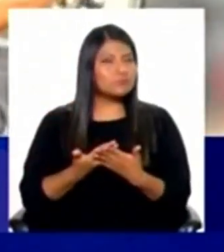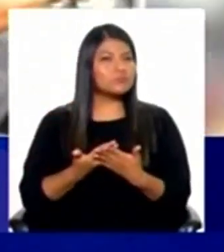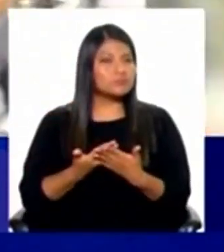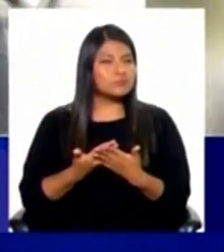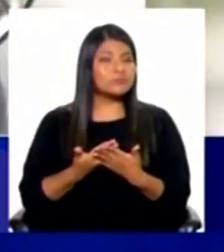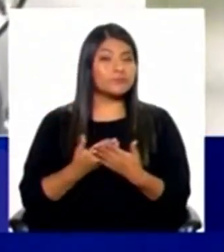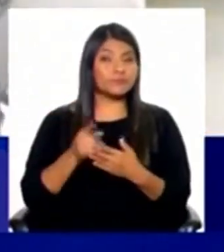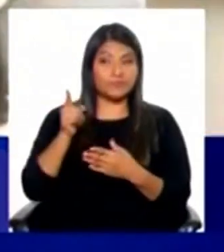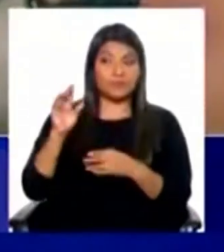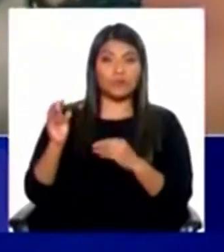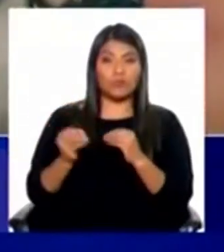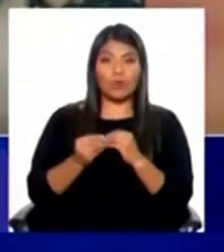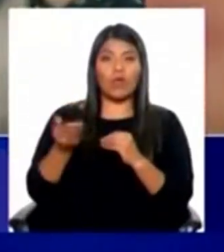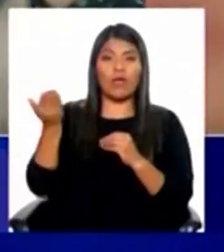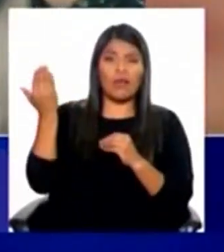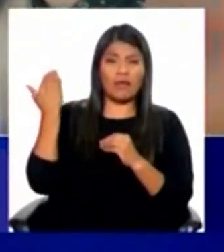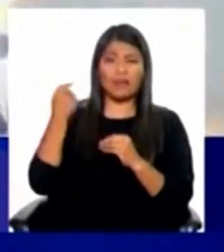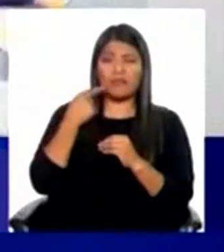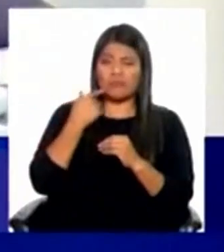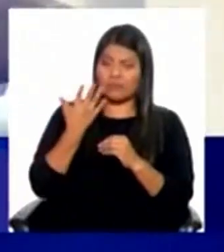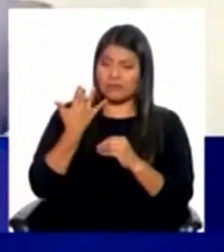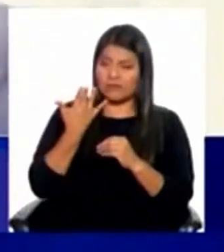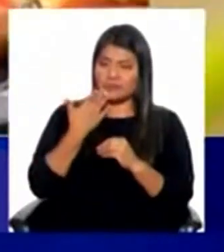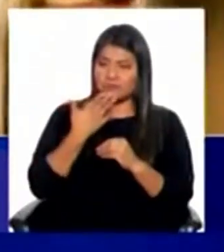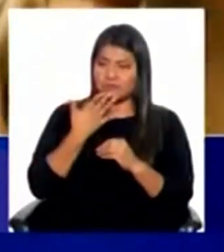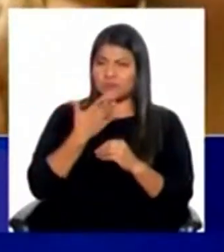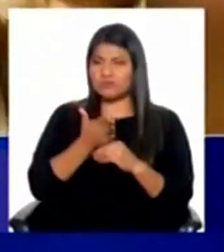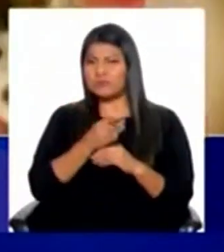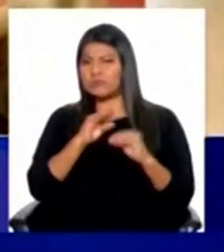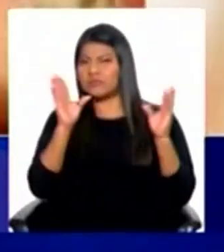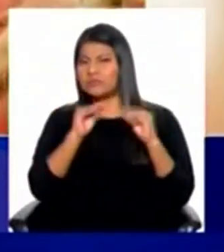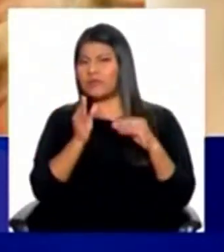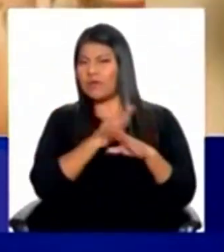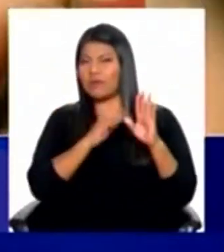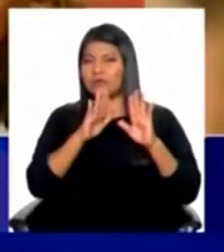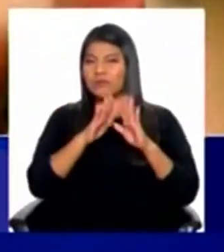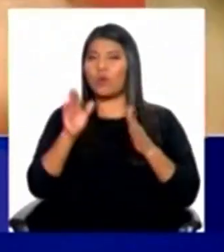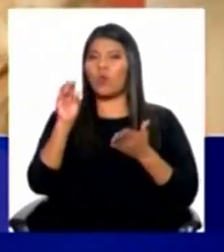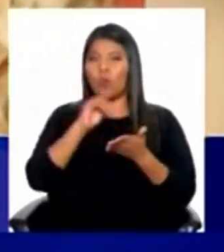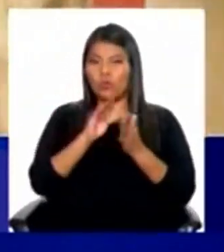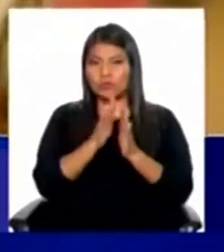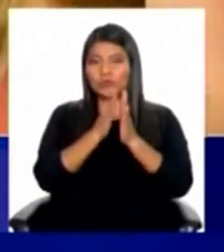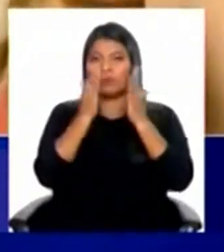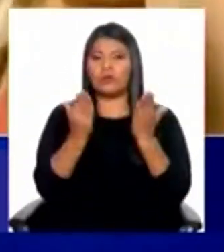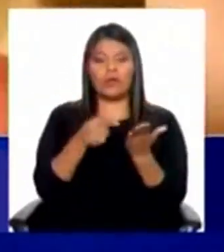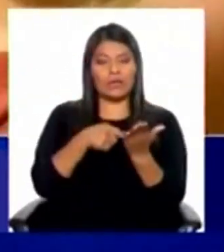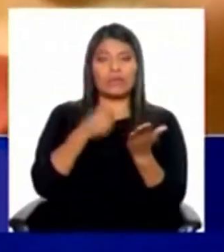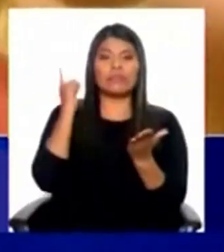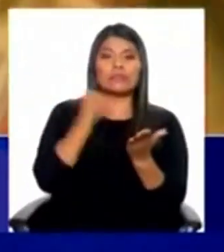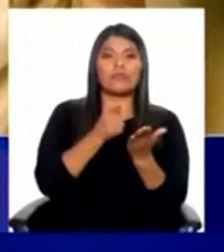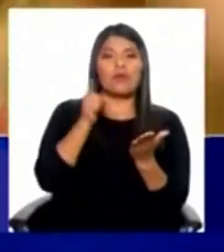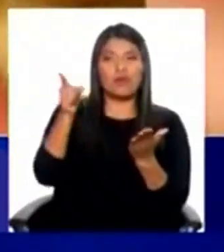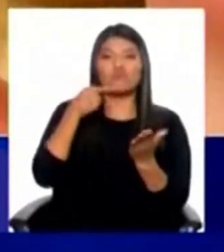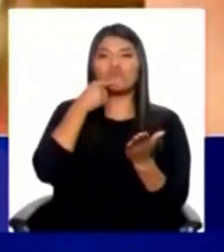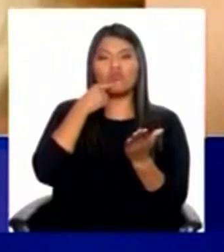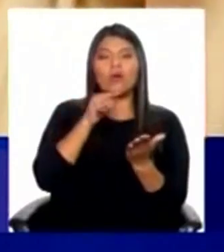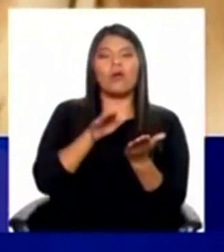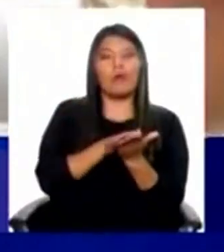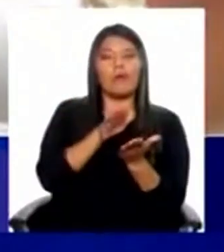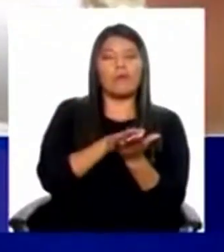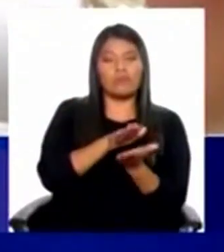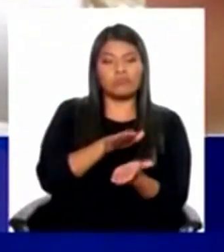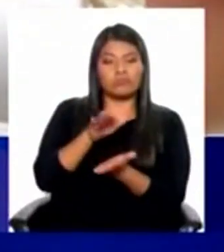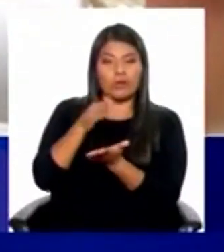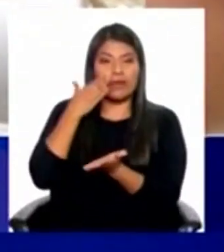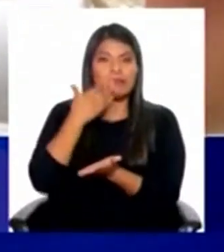de señalar que a ella se le abrió una investigación recién hace pocos días, ¿no? Con lo cual la fiscalía está tratando de avanzar rápidamente para cumplir su